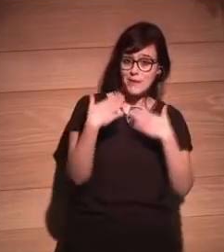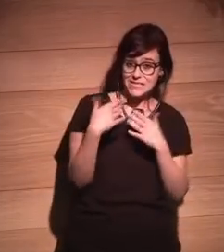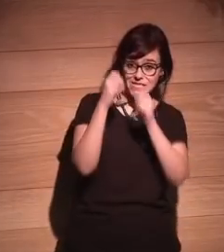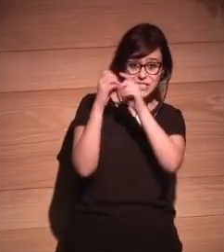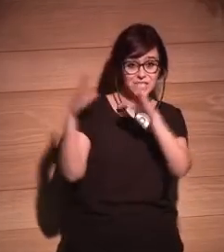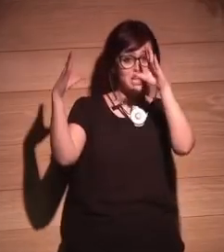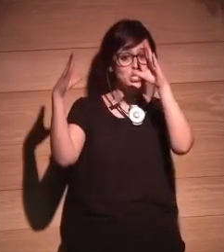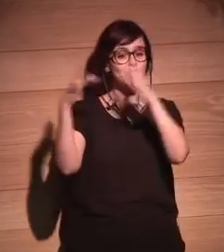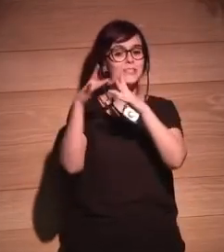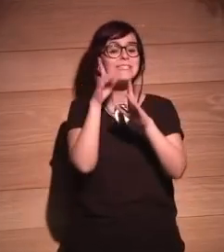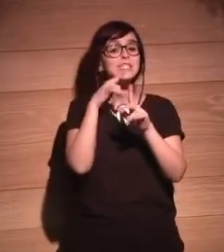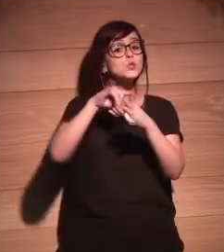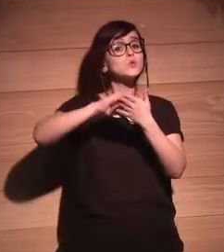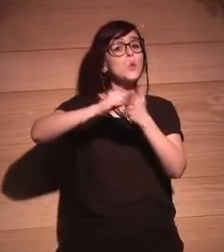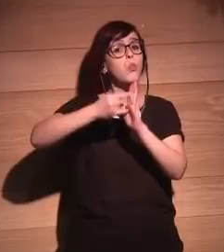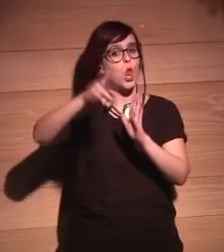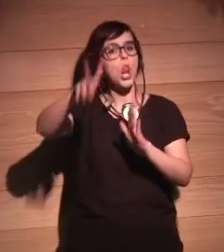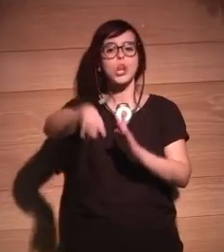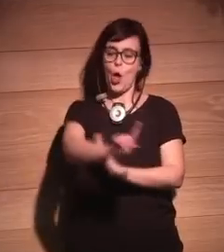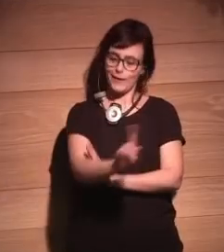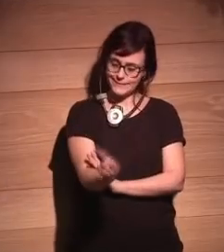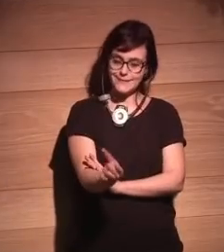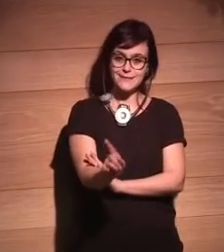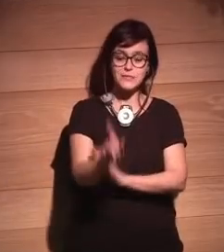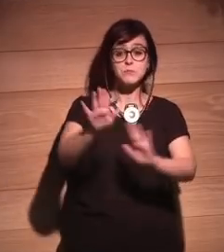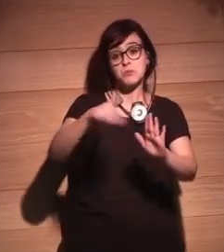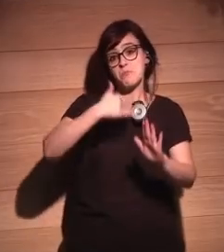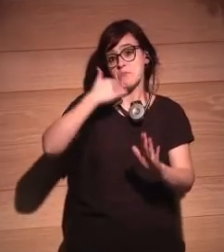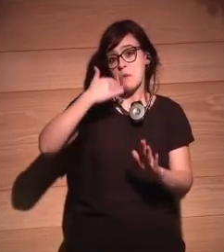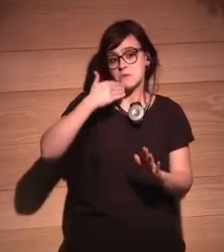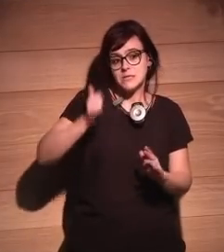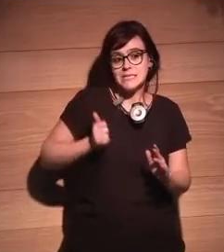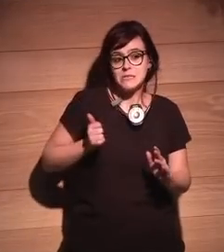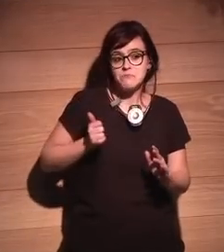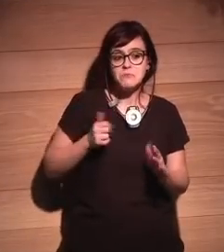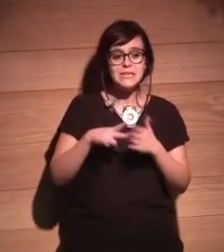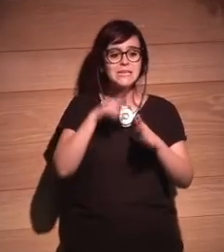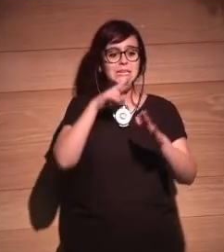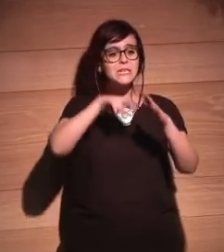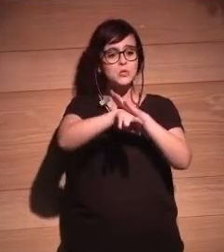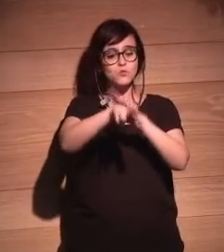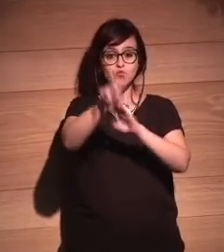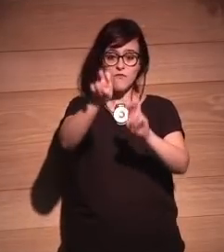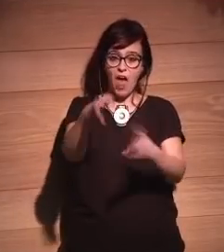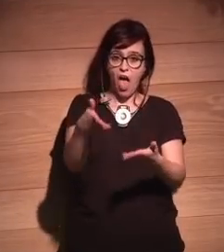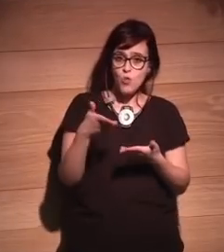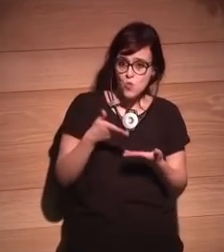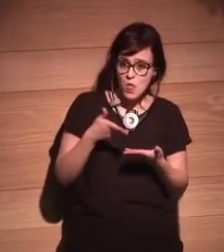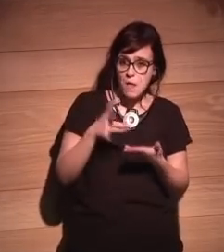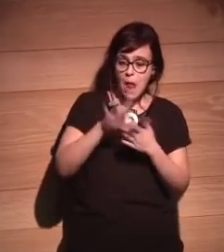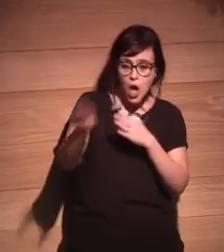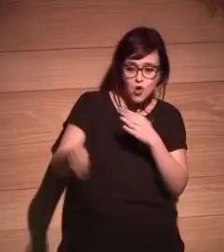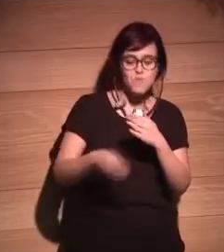es la solución, pero es un medio que ayuda, que puede